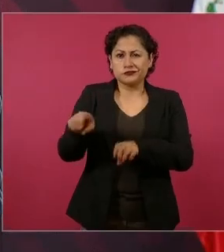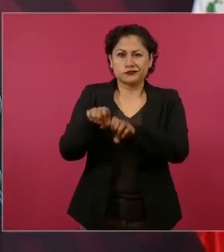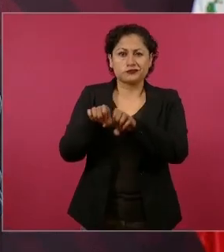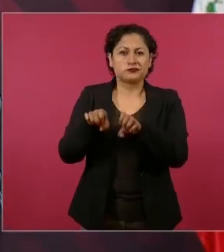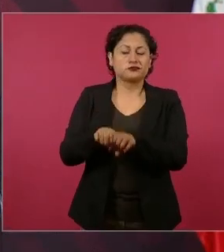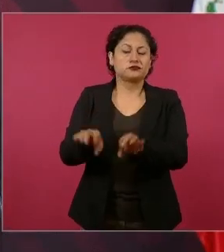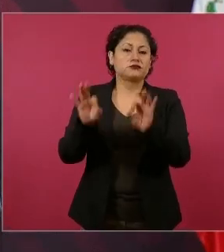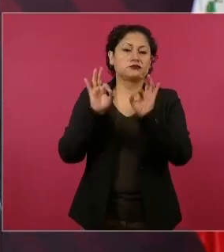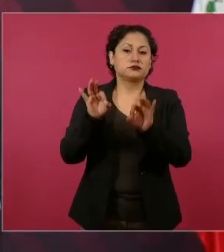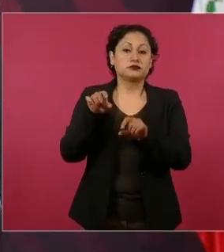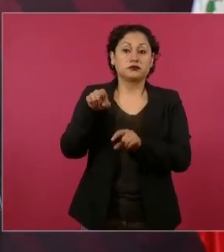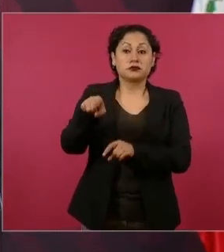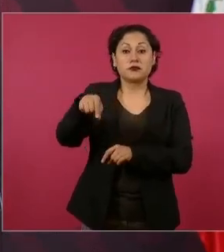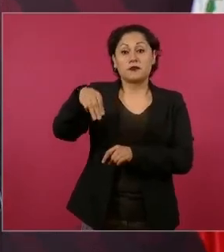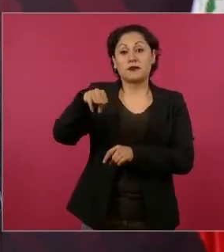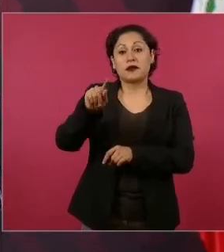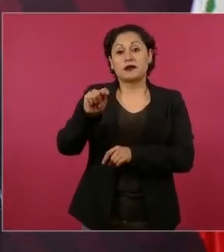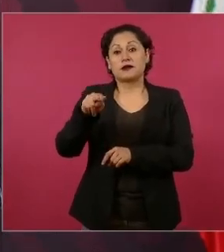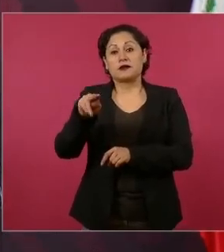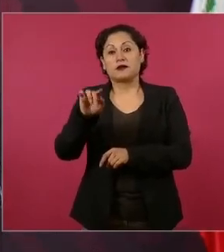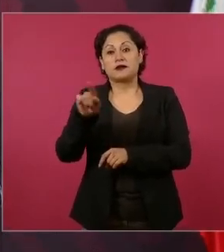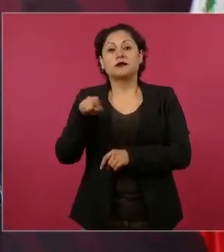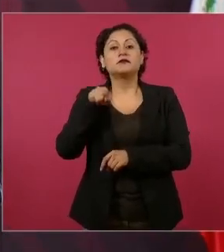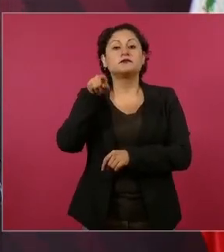Él es contador público,